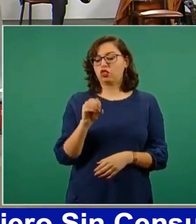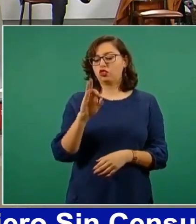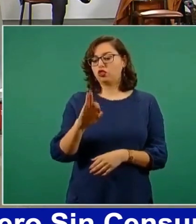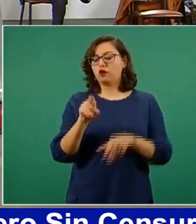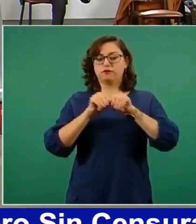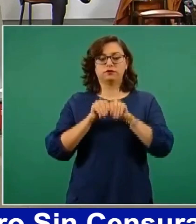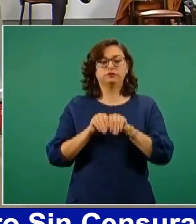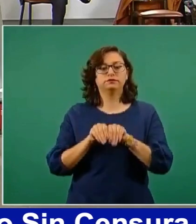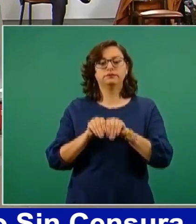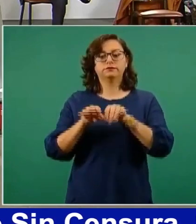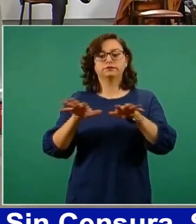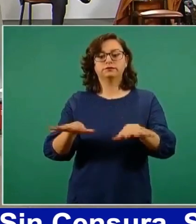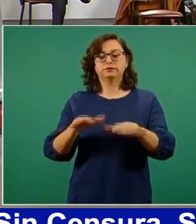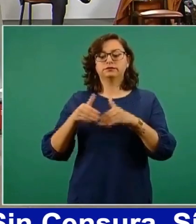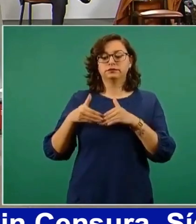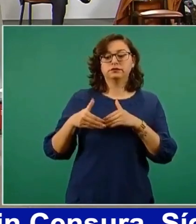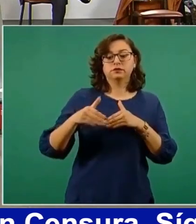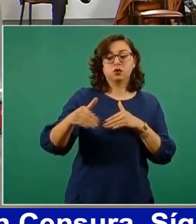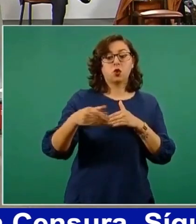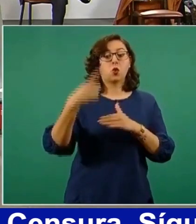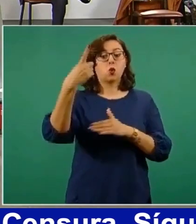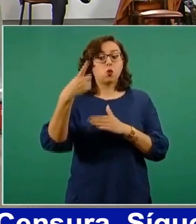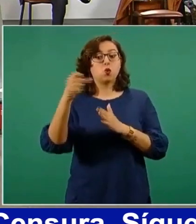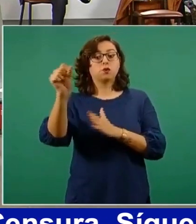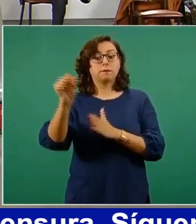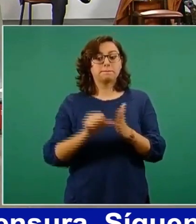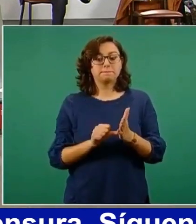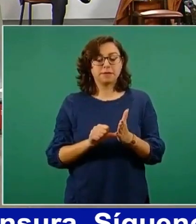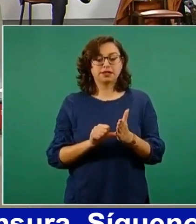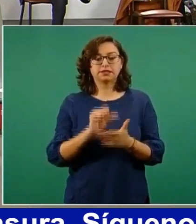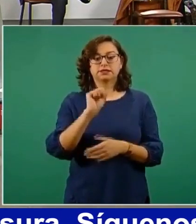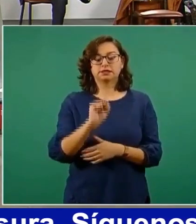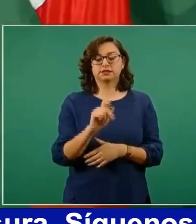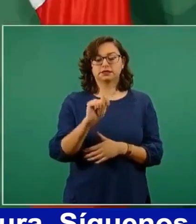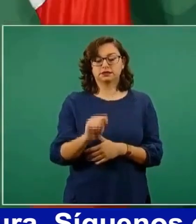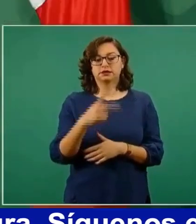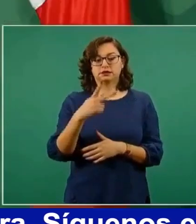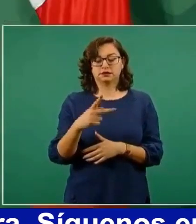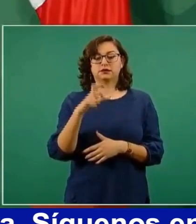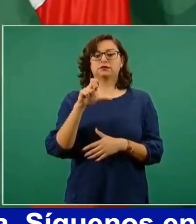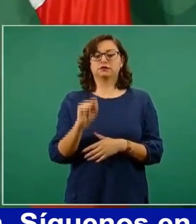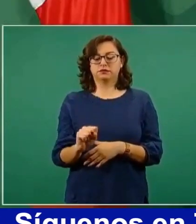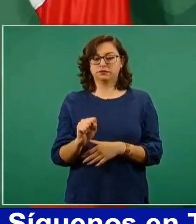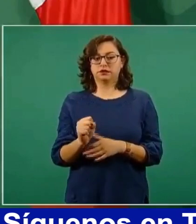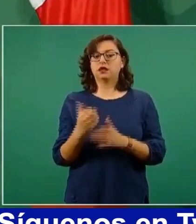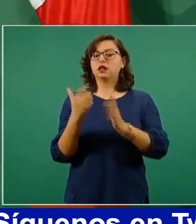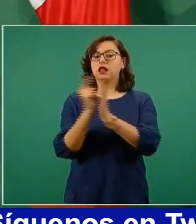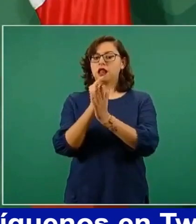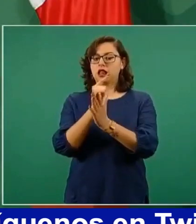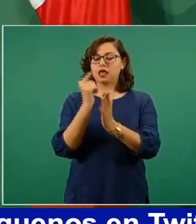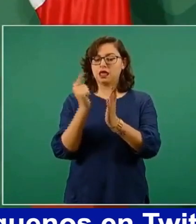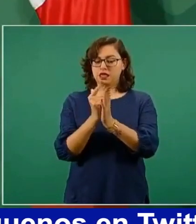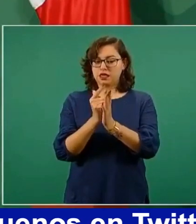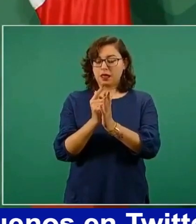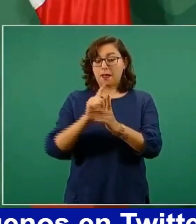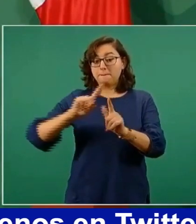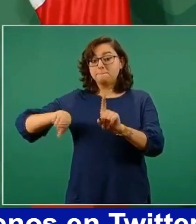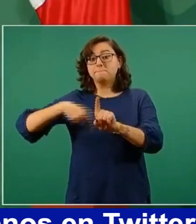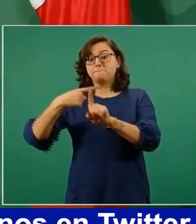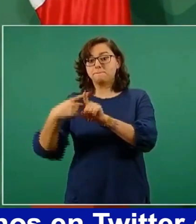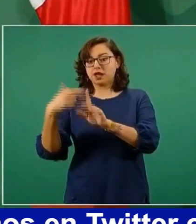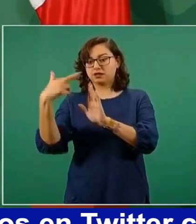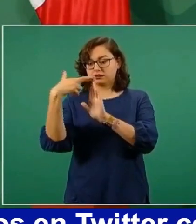la implementación de esta reforma, ahora que ya fue aprobada en ambas cámaras, en los próximos días será